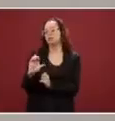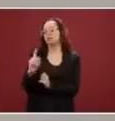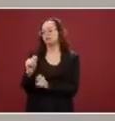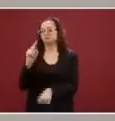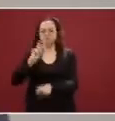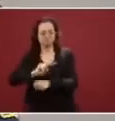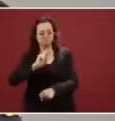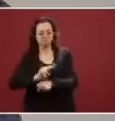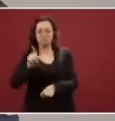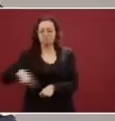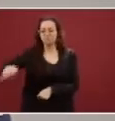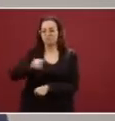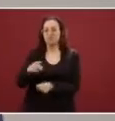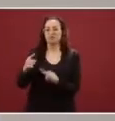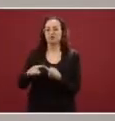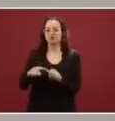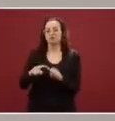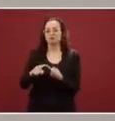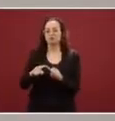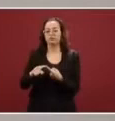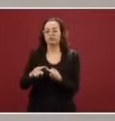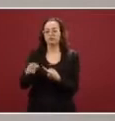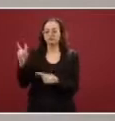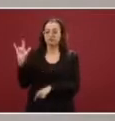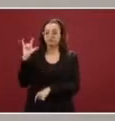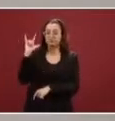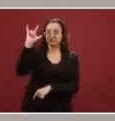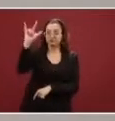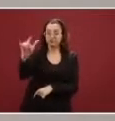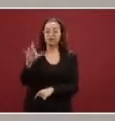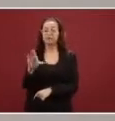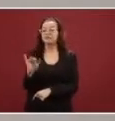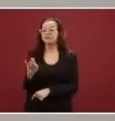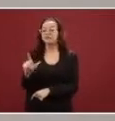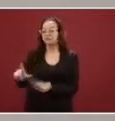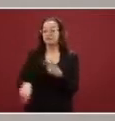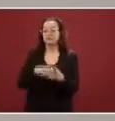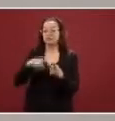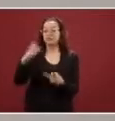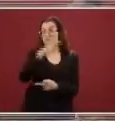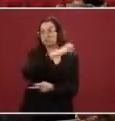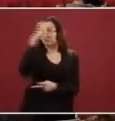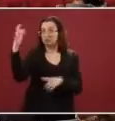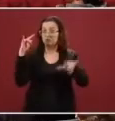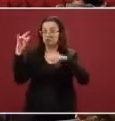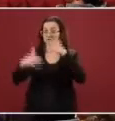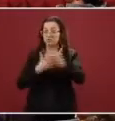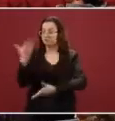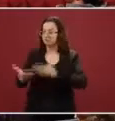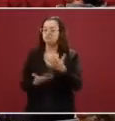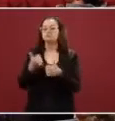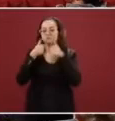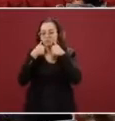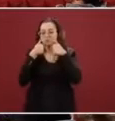Transportes con sus órganos especializados como la Agencia Federal de Aeronáutica Civil y los servicios de navegación en el espacio aéreo mexicano. No omito señalar